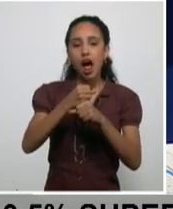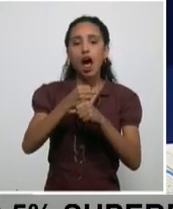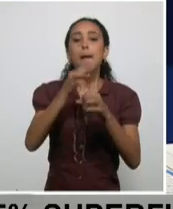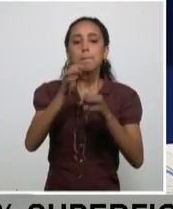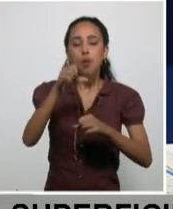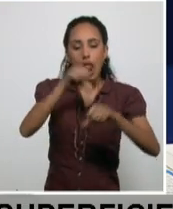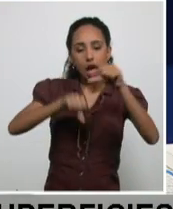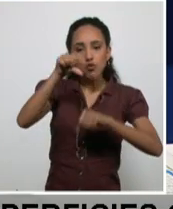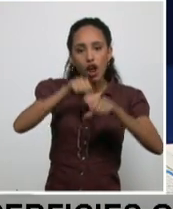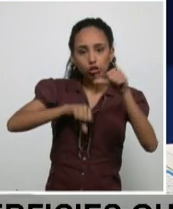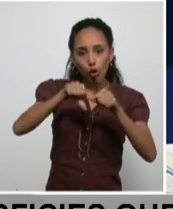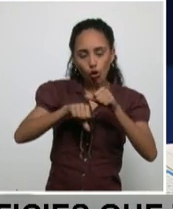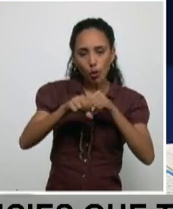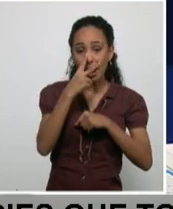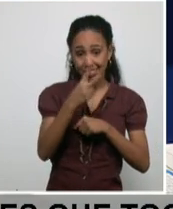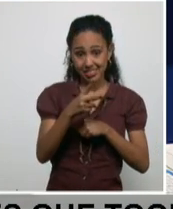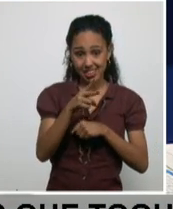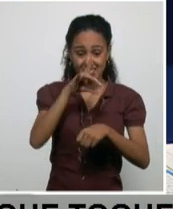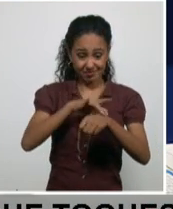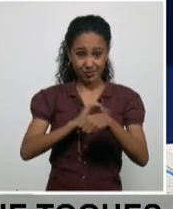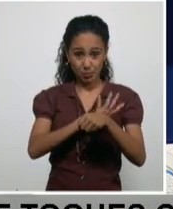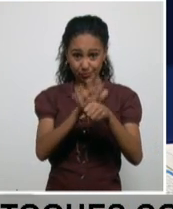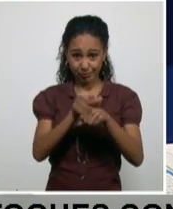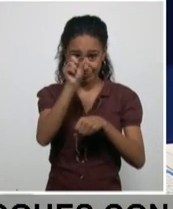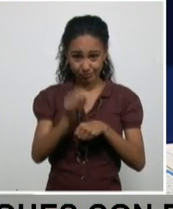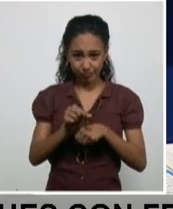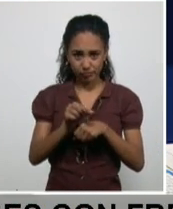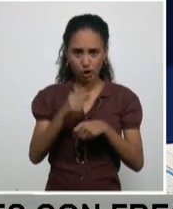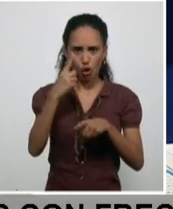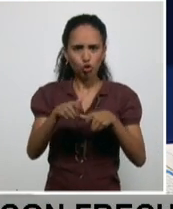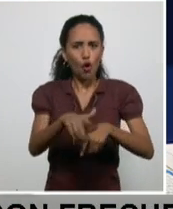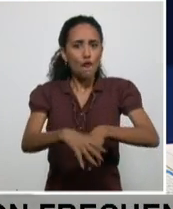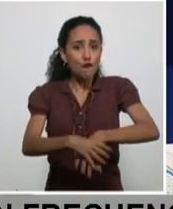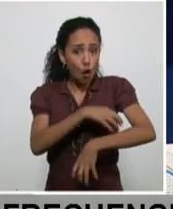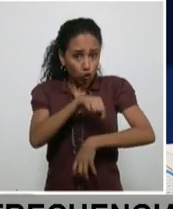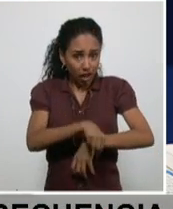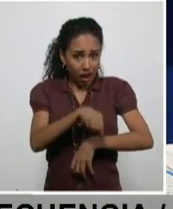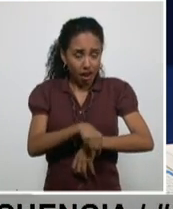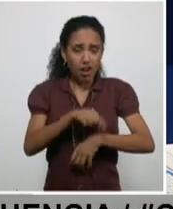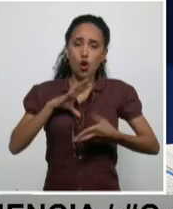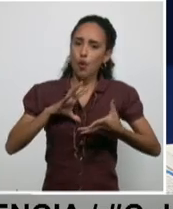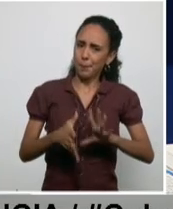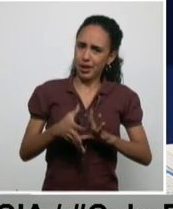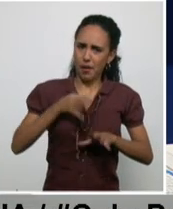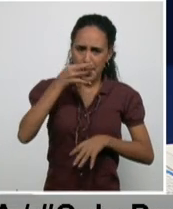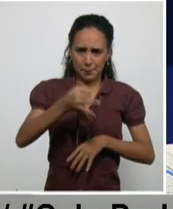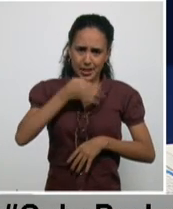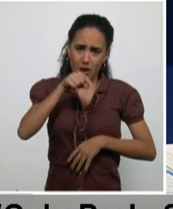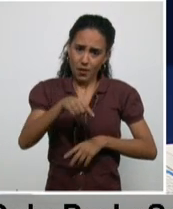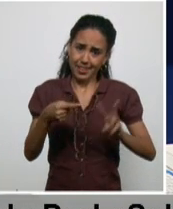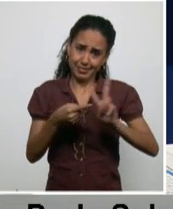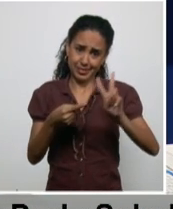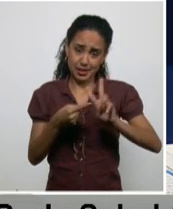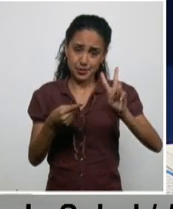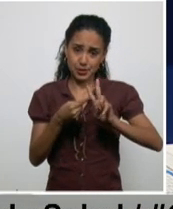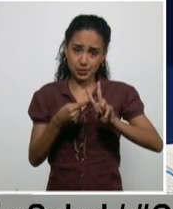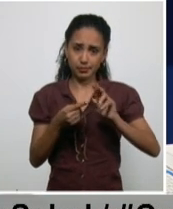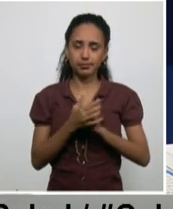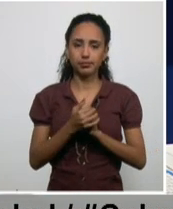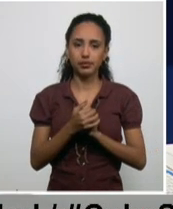botas para ponerse. Y te reitero, sería muy complejo explicarlo aquí en la televisión, además